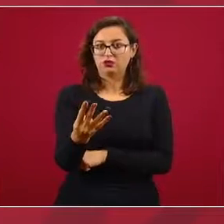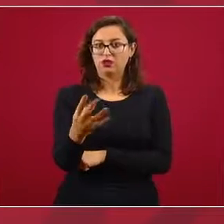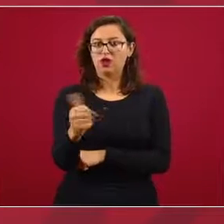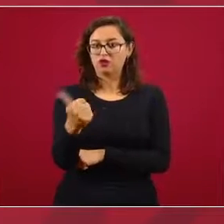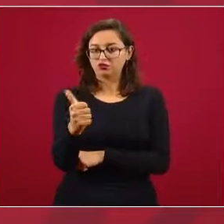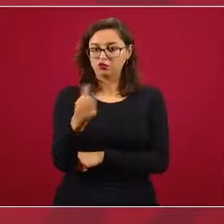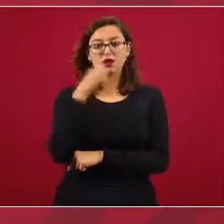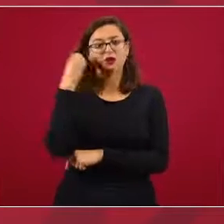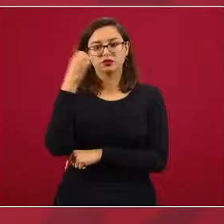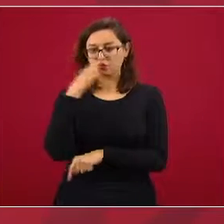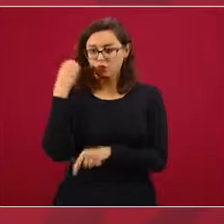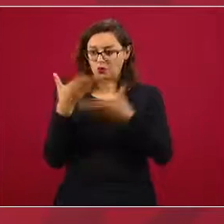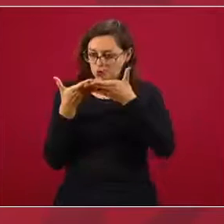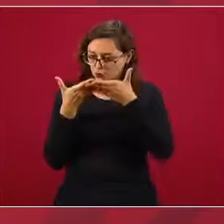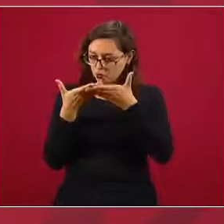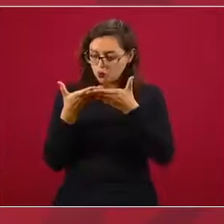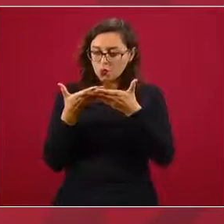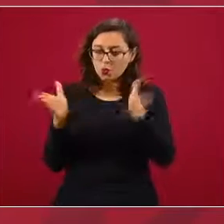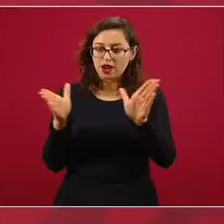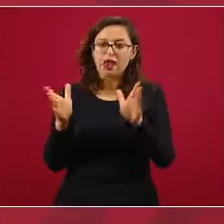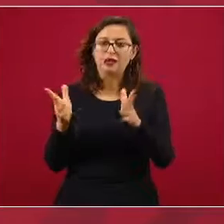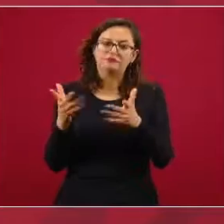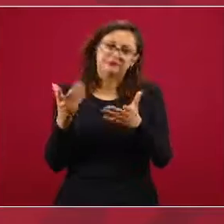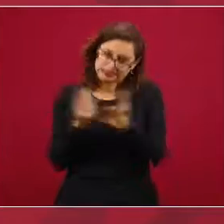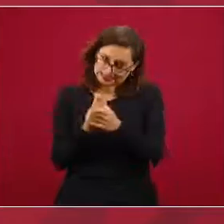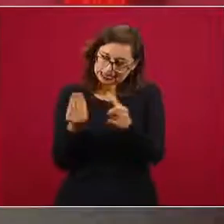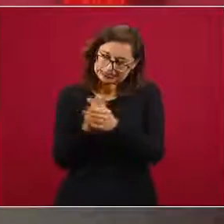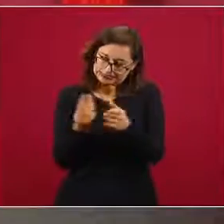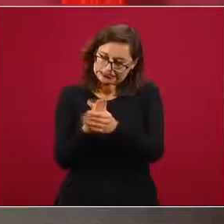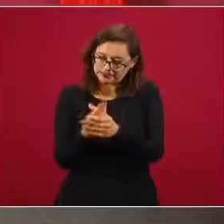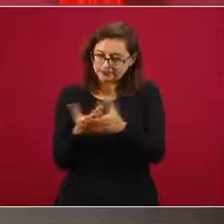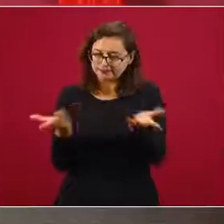clases, que no nos olvidemos de eso.